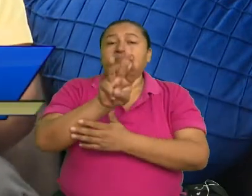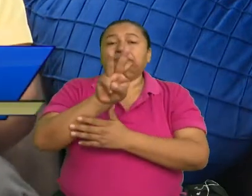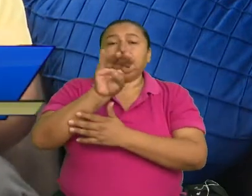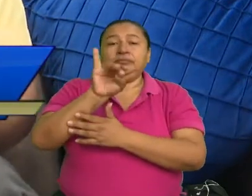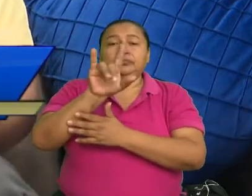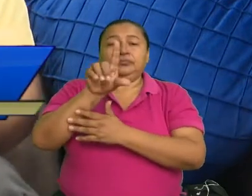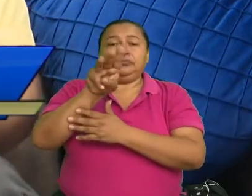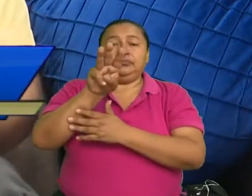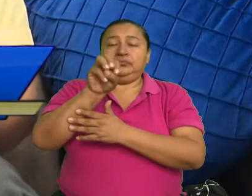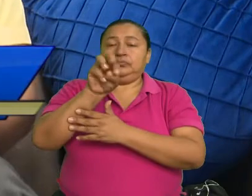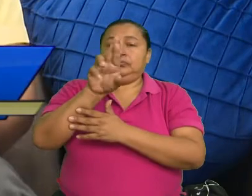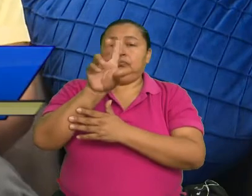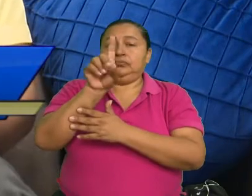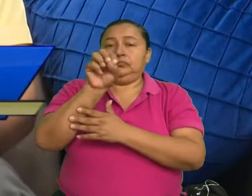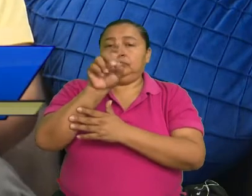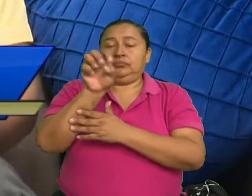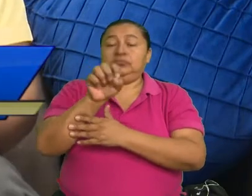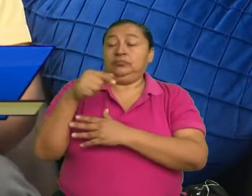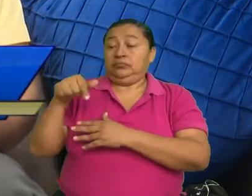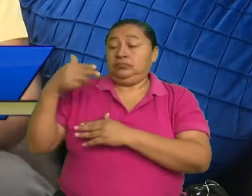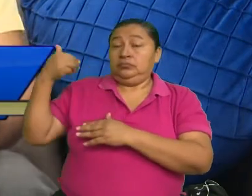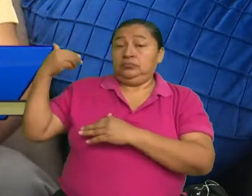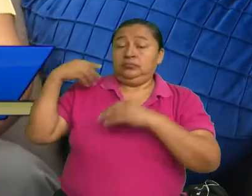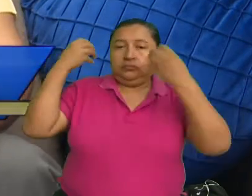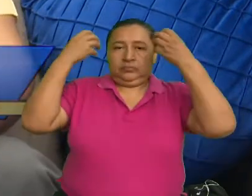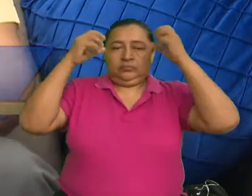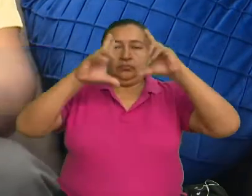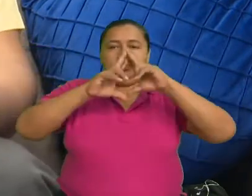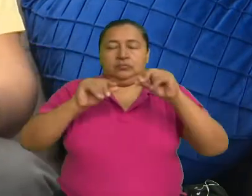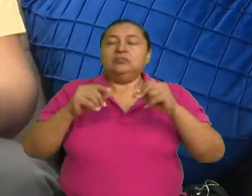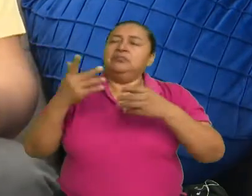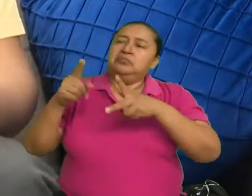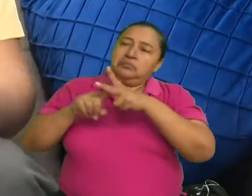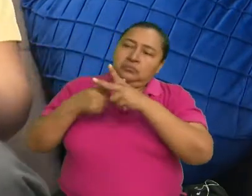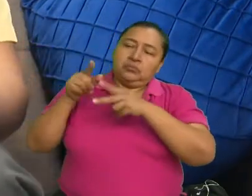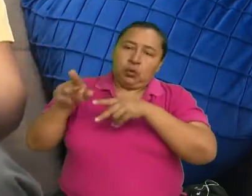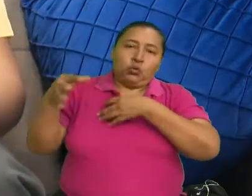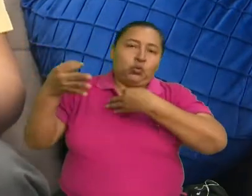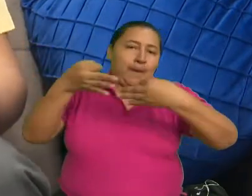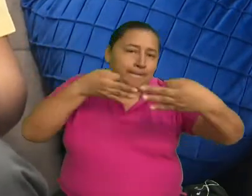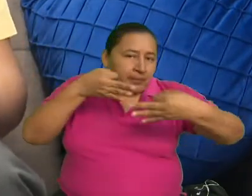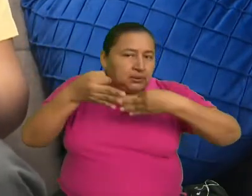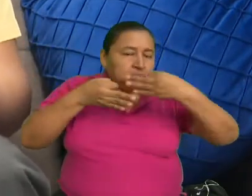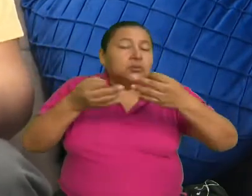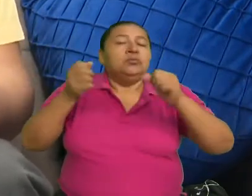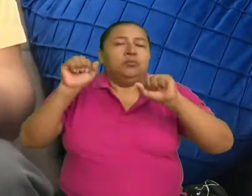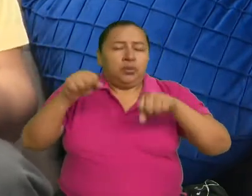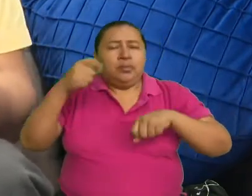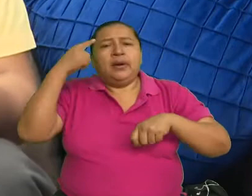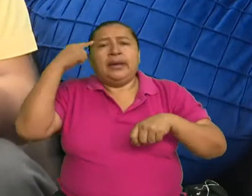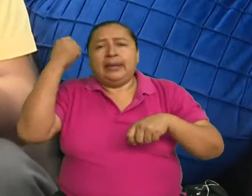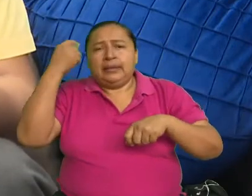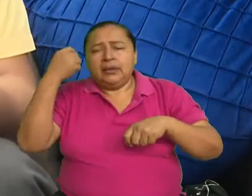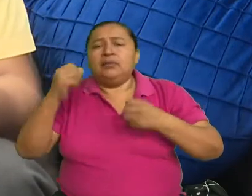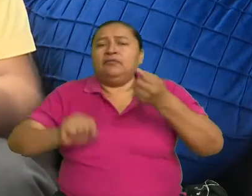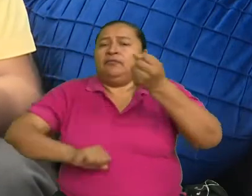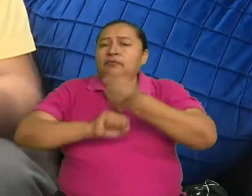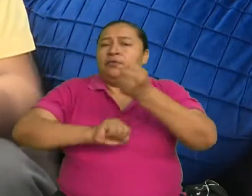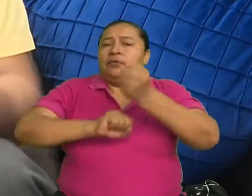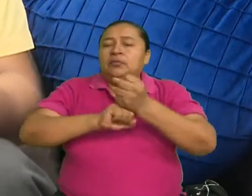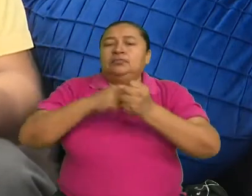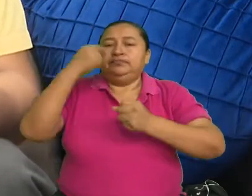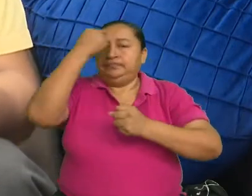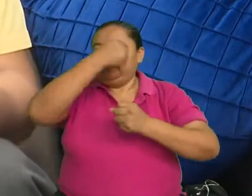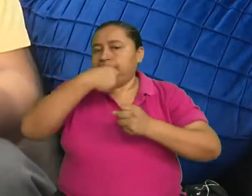López, historiador cultural nicaragüense, y a partir de sus explicaciones, pues vamos entendiendo lo que significa el fortalecimiento de la